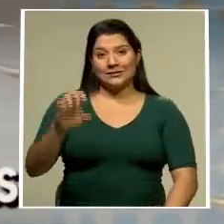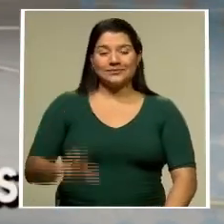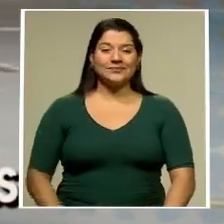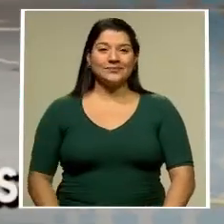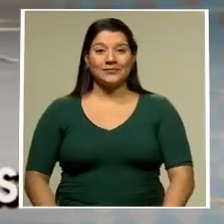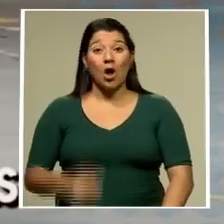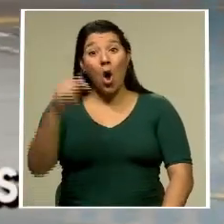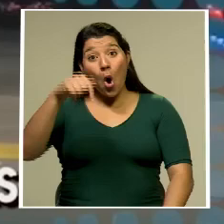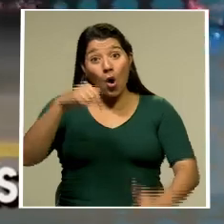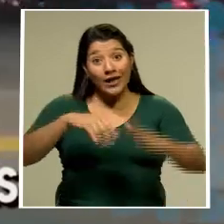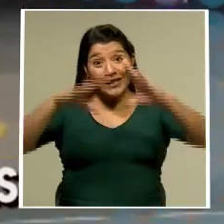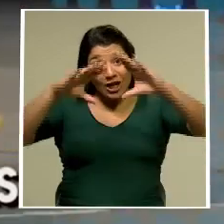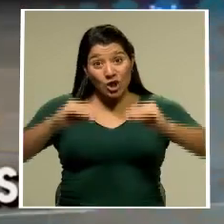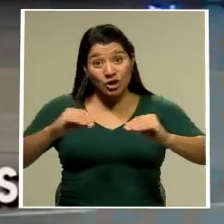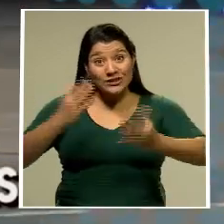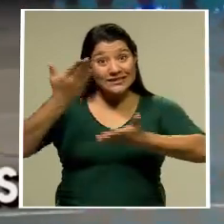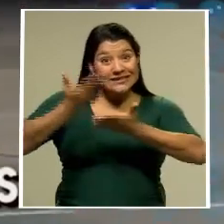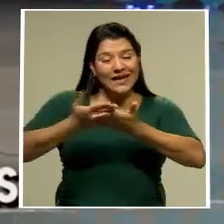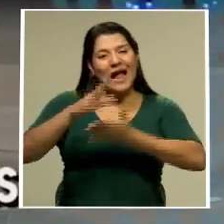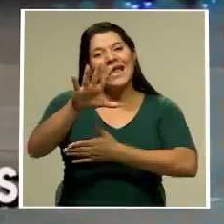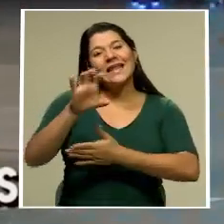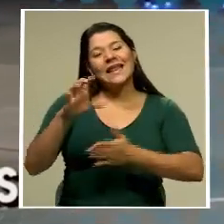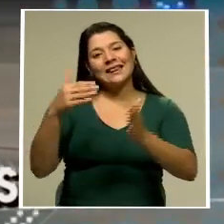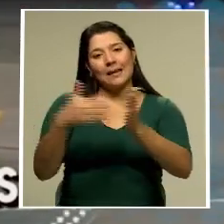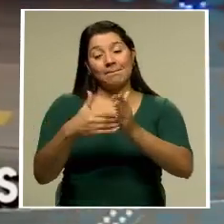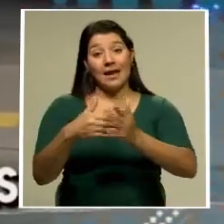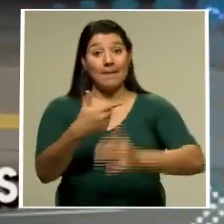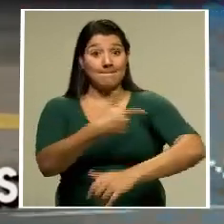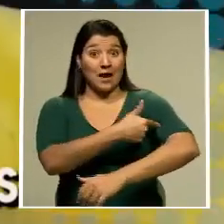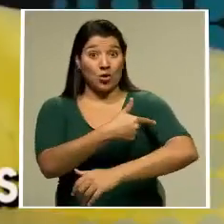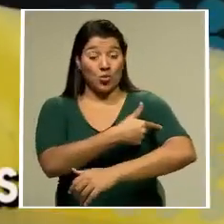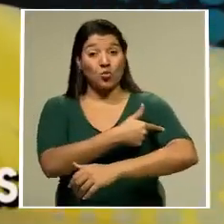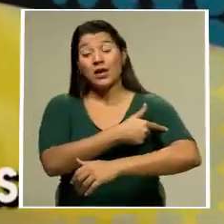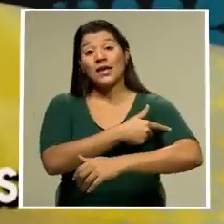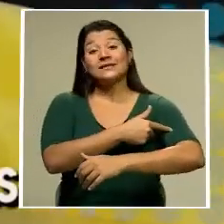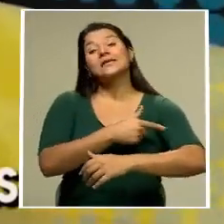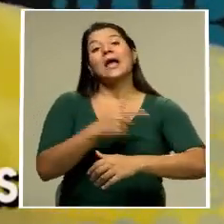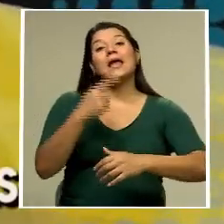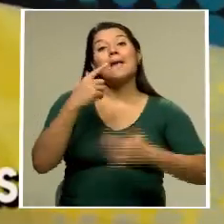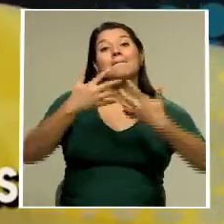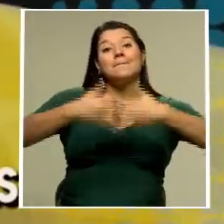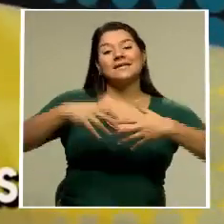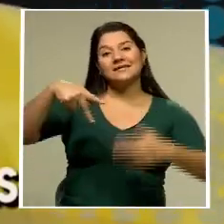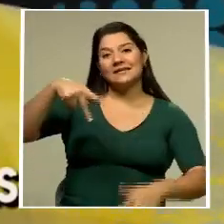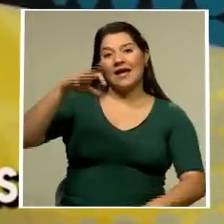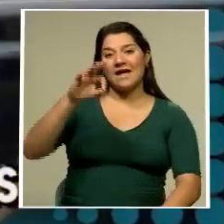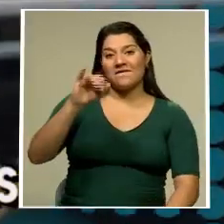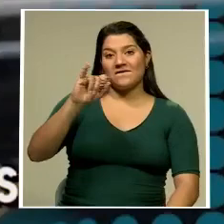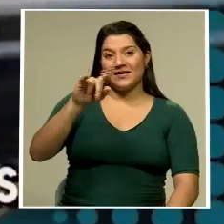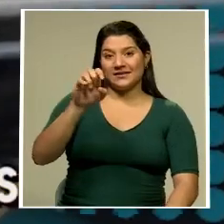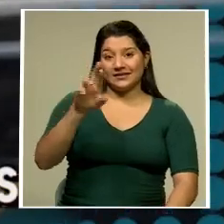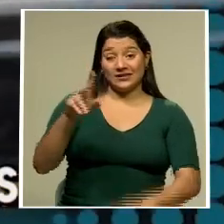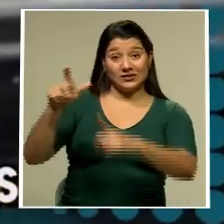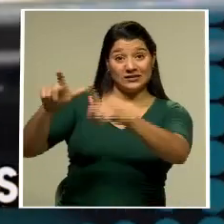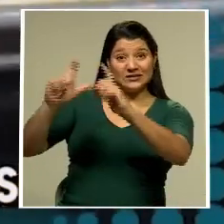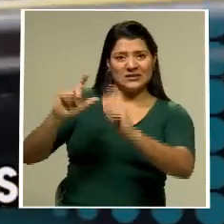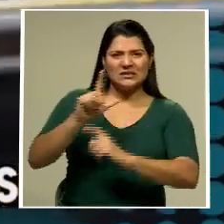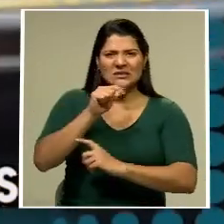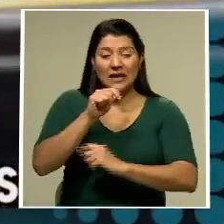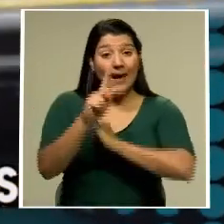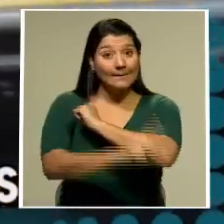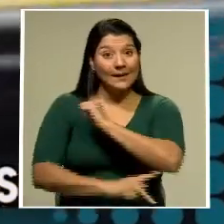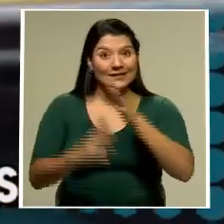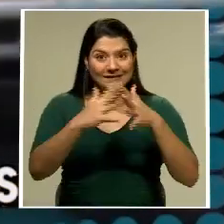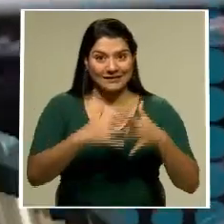Esta noche llegan al país 500,000 dosis de la vacuna Pfizer contra la COVID-19 donadas por el gobierno de Estados Unidos a nuestro